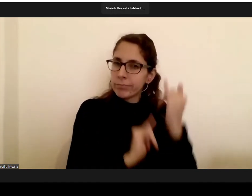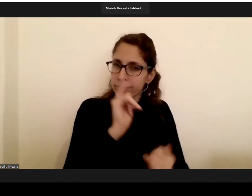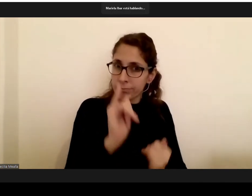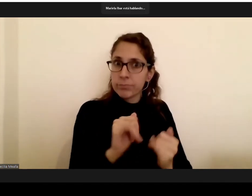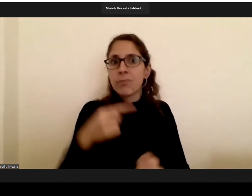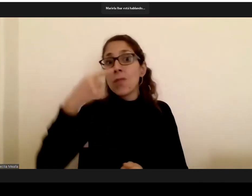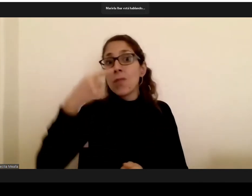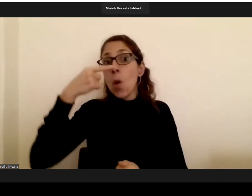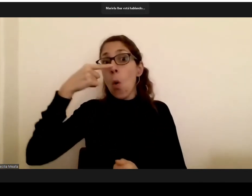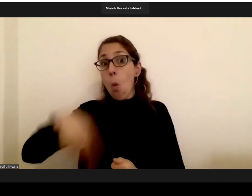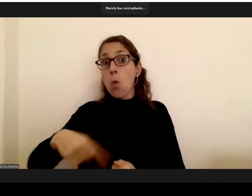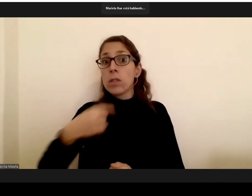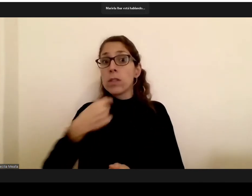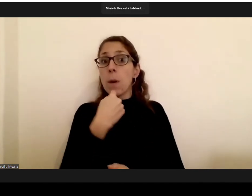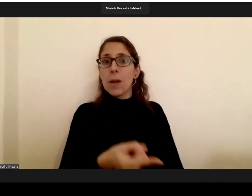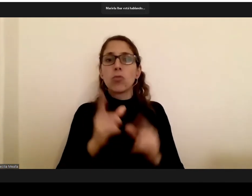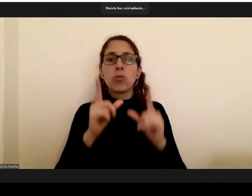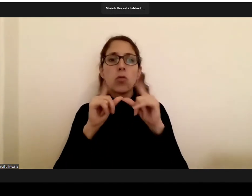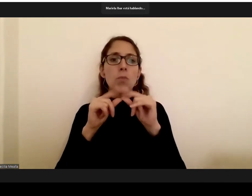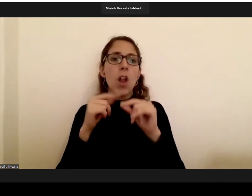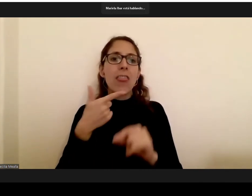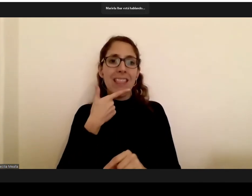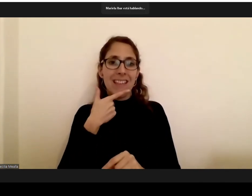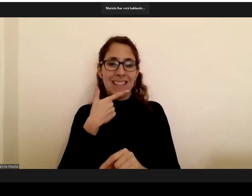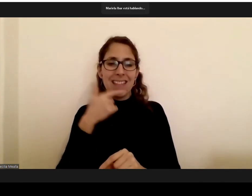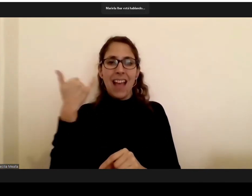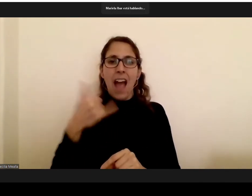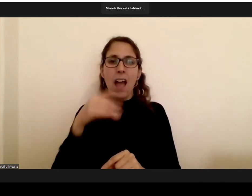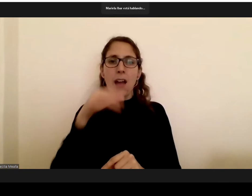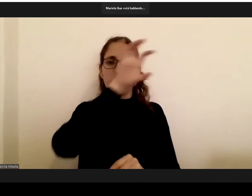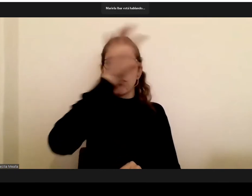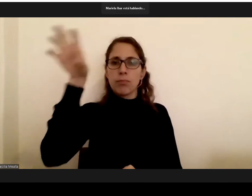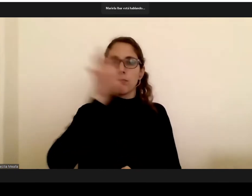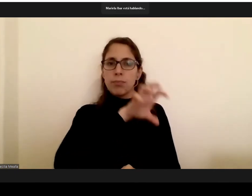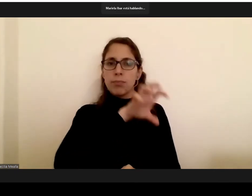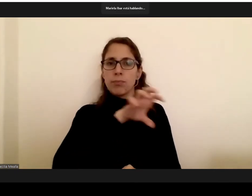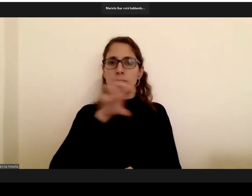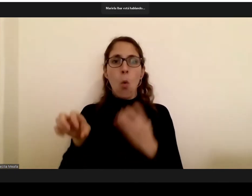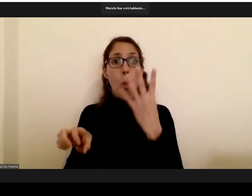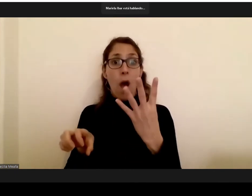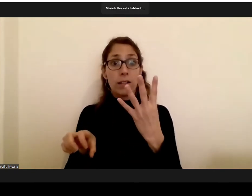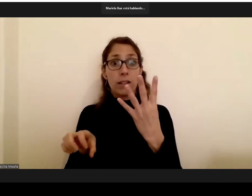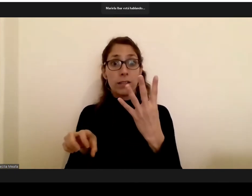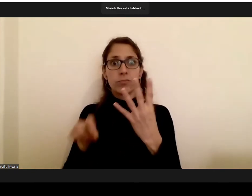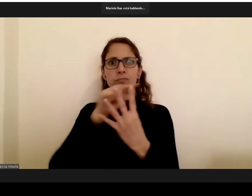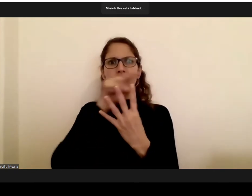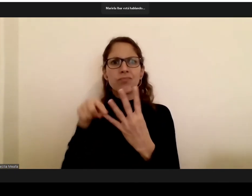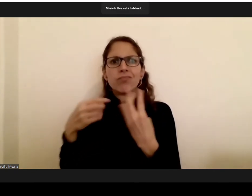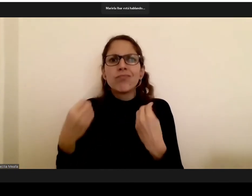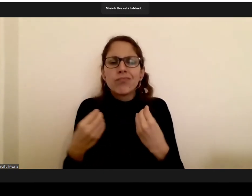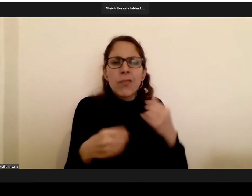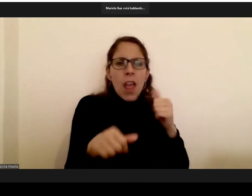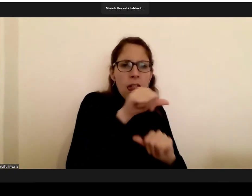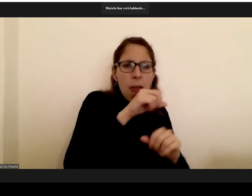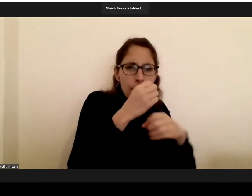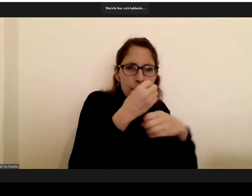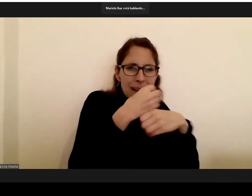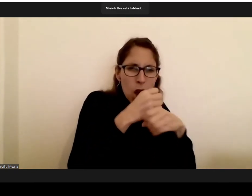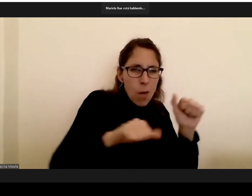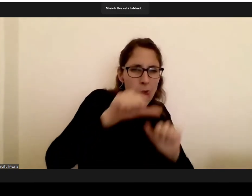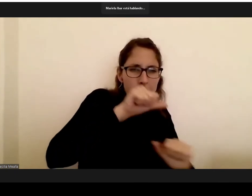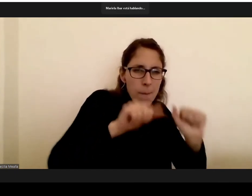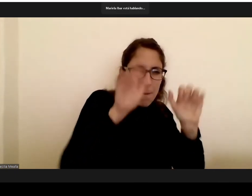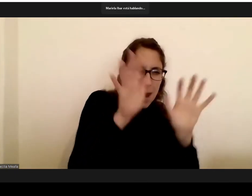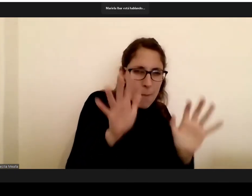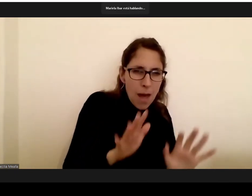que es la 17, tienen 4 fotografías, correspondientes a preparados microscópicos que ponen de manifiesto